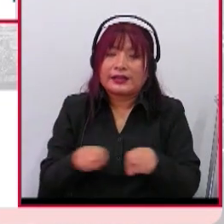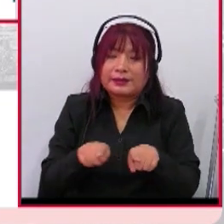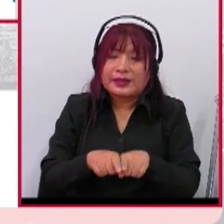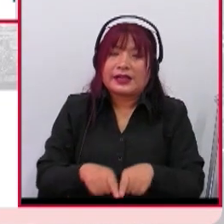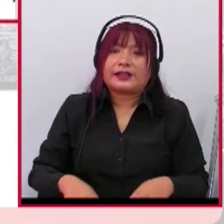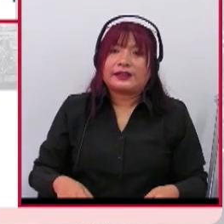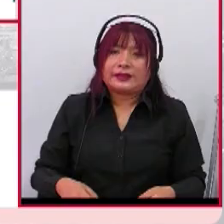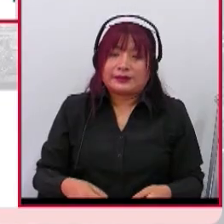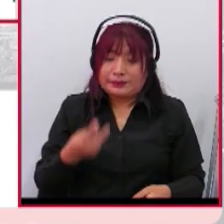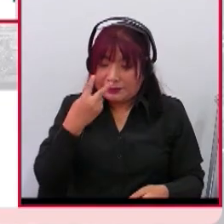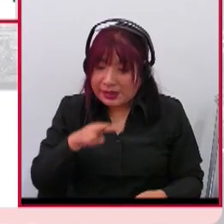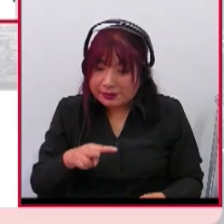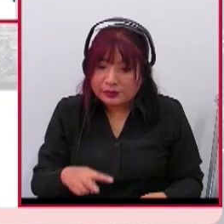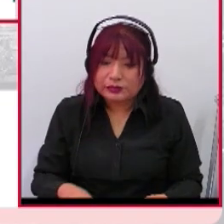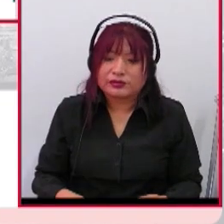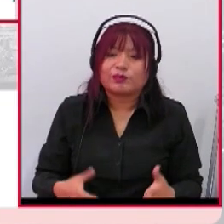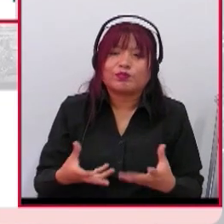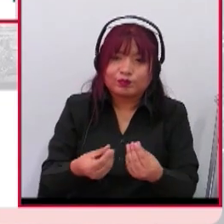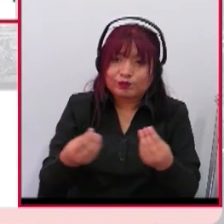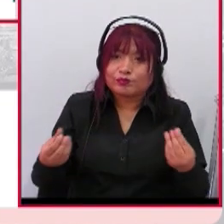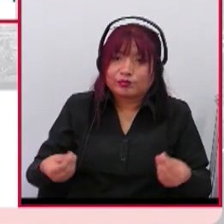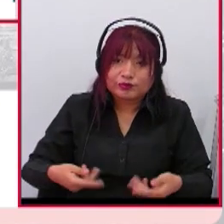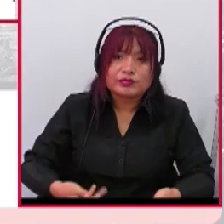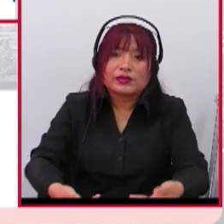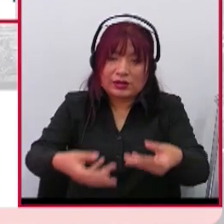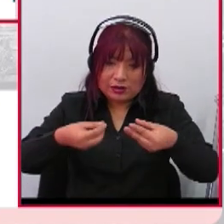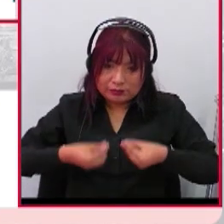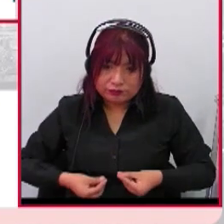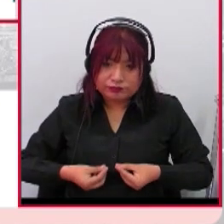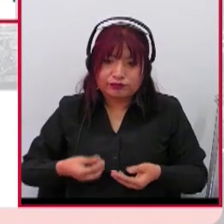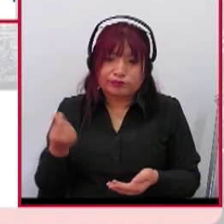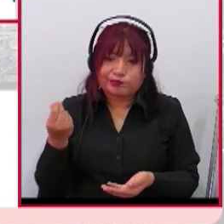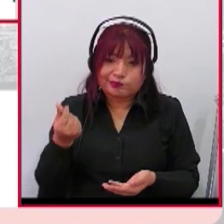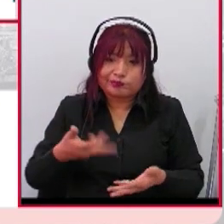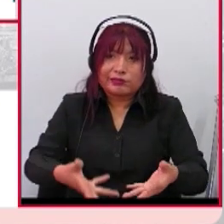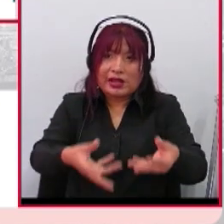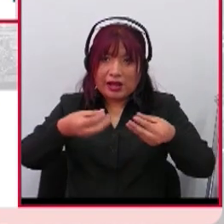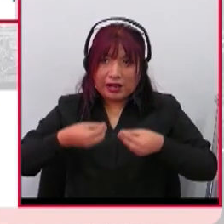transferencia antes de las pruebas de WETCON es una ganancia para la organización.